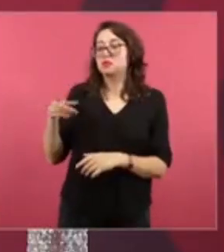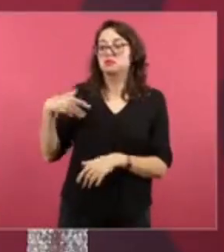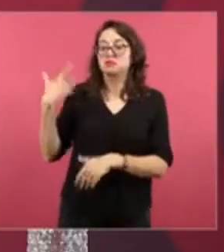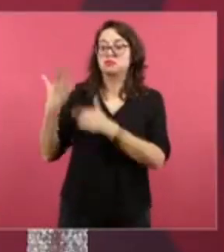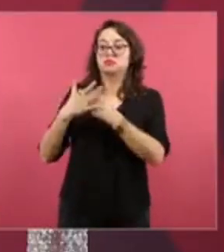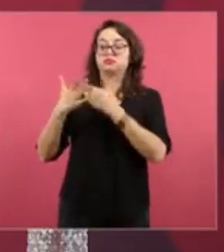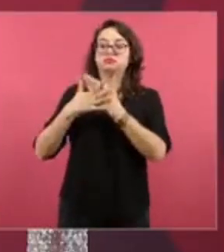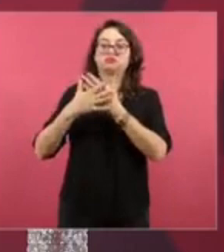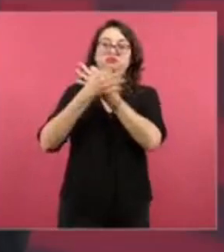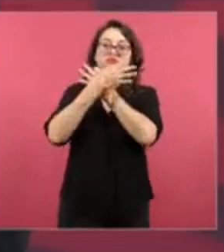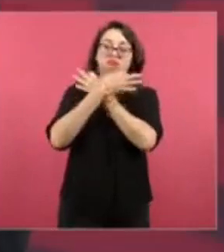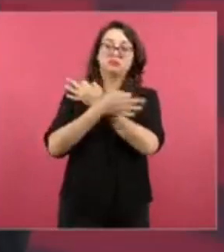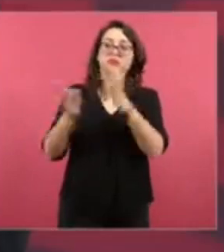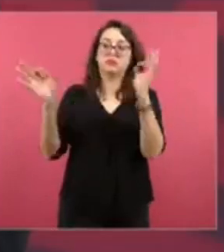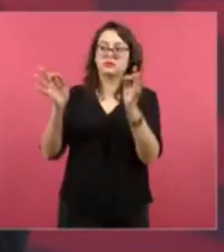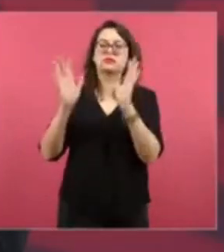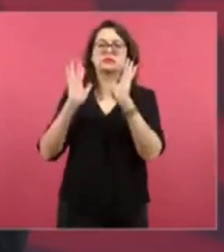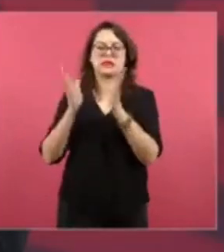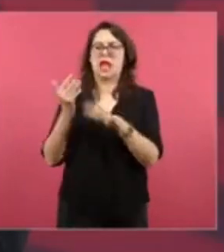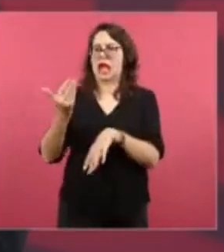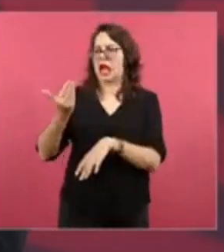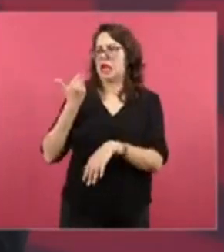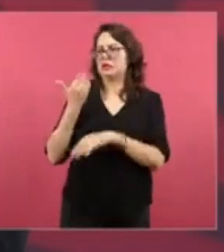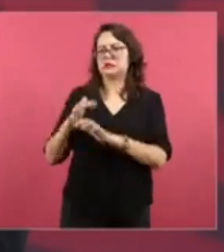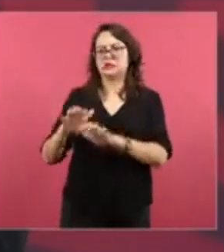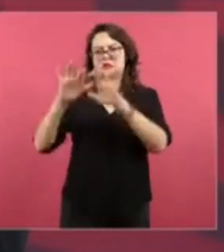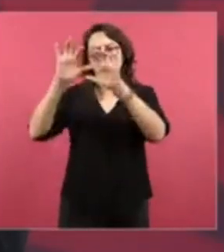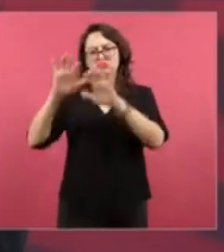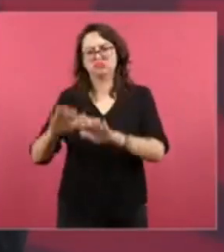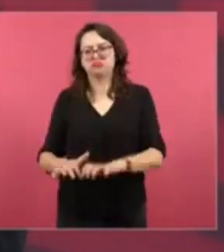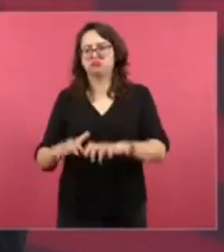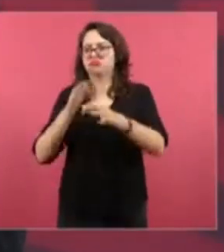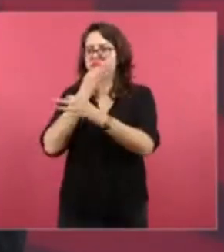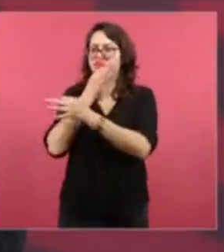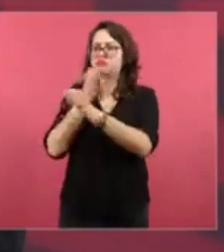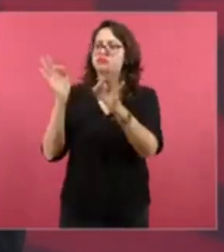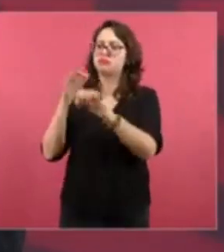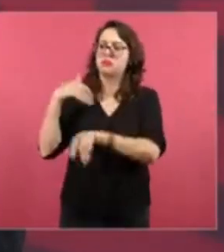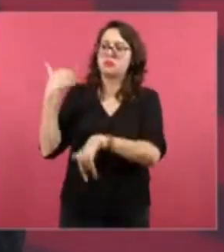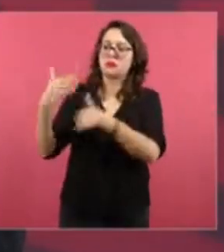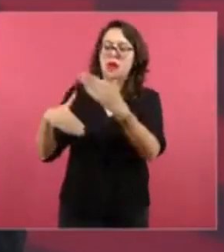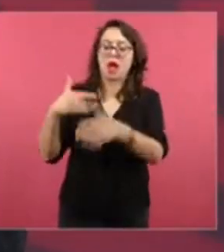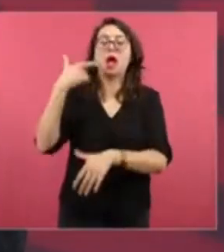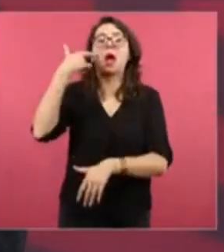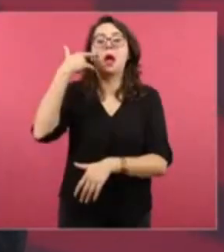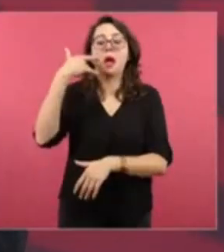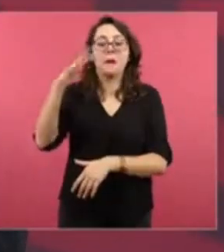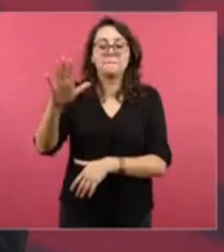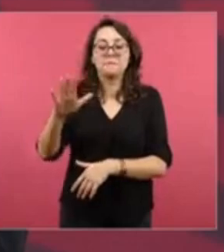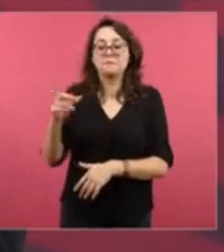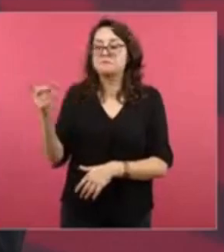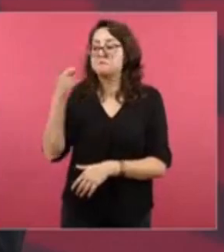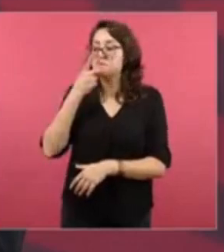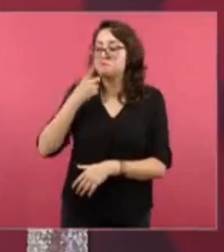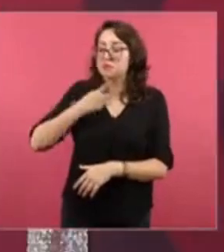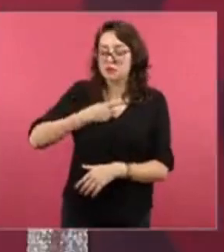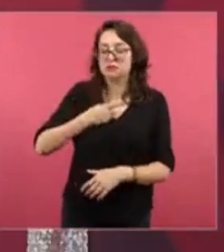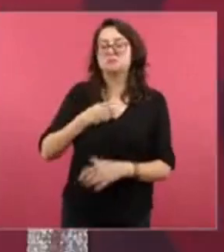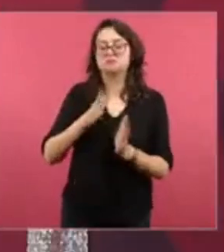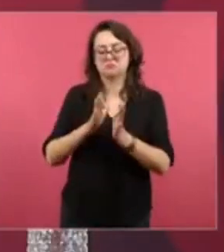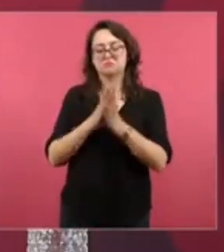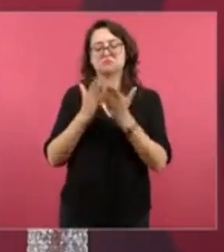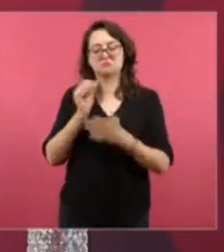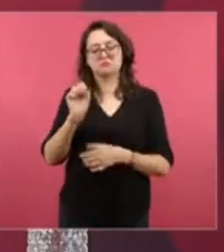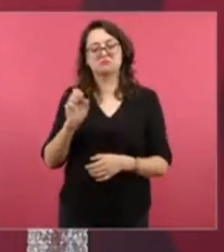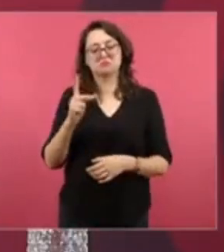ya la hicieron públicamente por escrito, tenemos una buena relación con ellos y lo que nos han informado es que